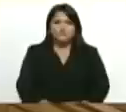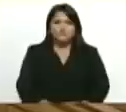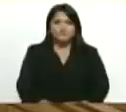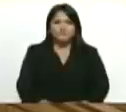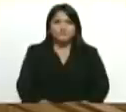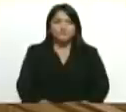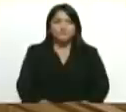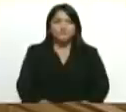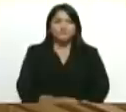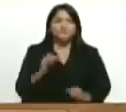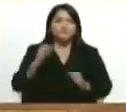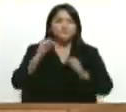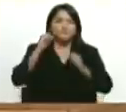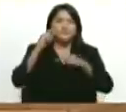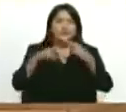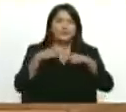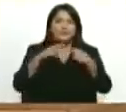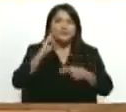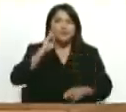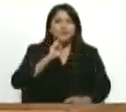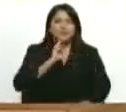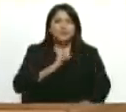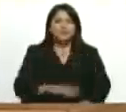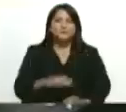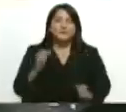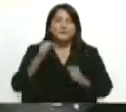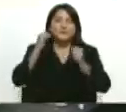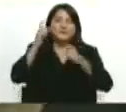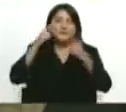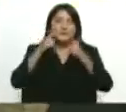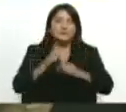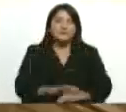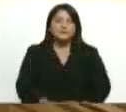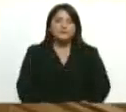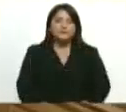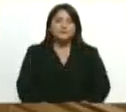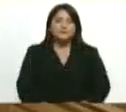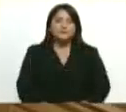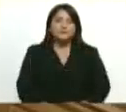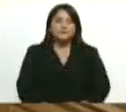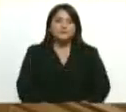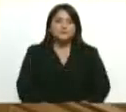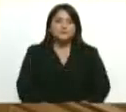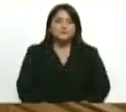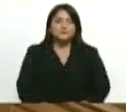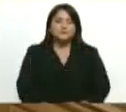patria. ¡Viva la revolución bolivariana! ¡Viva Chávez, carajo!